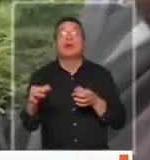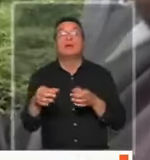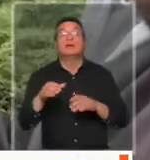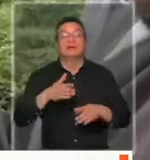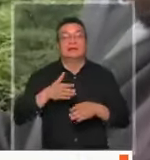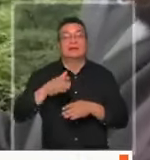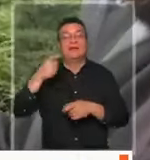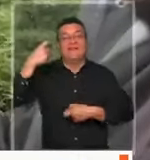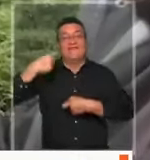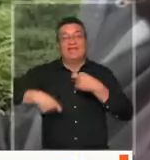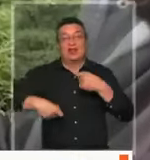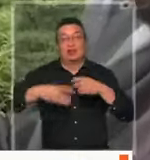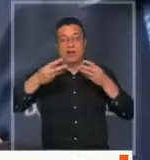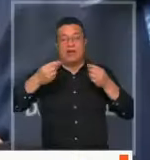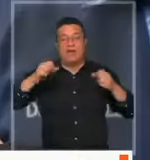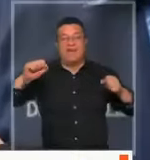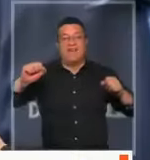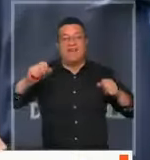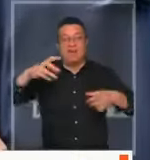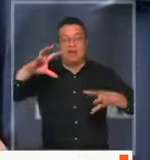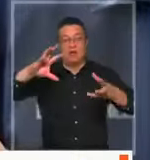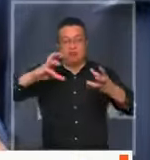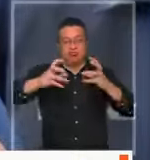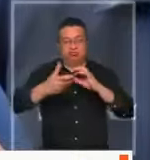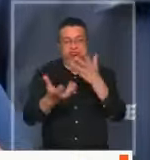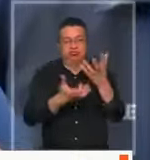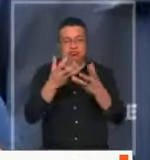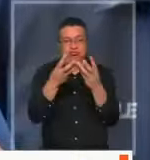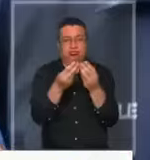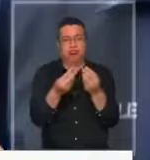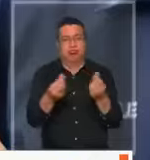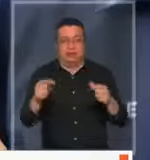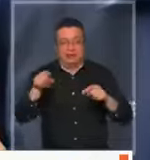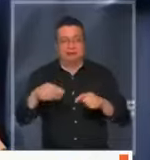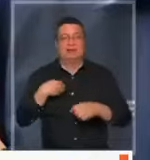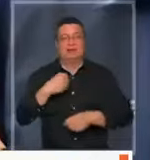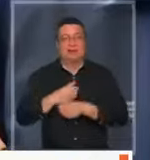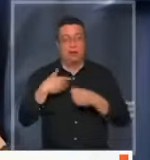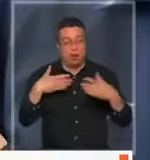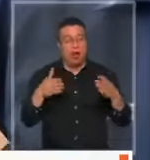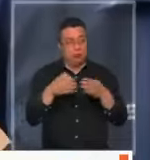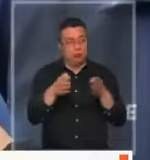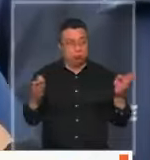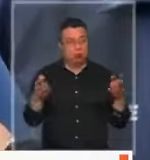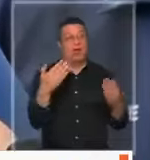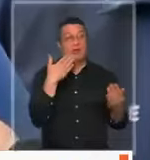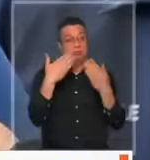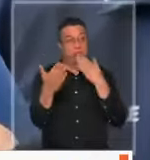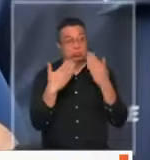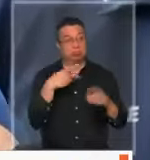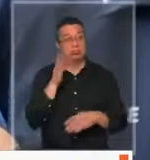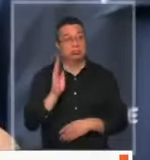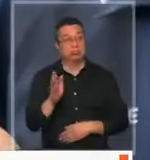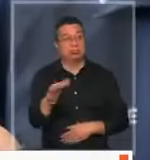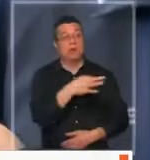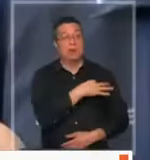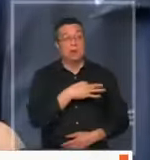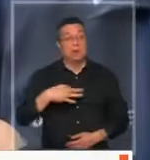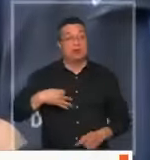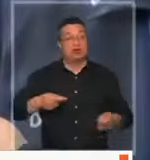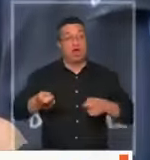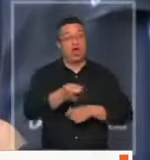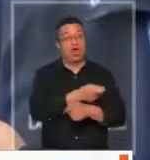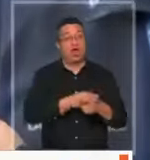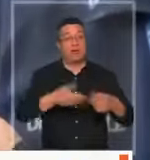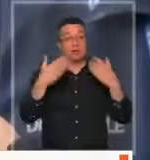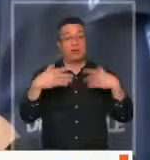nosotros fabricamos el acero líquido. Las puertas siguen abiertas para seguir conversando. El ministro de Economía ya ha